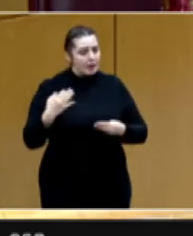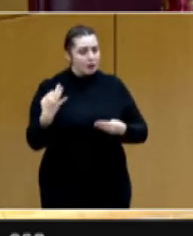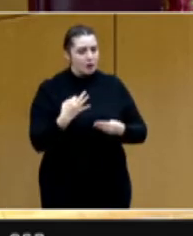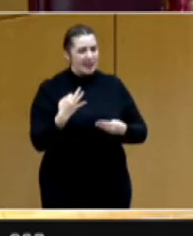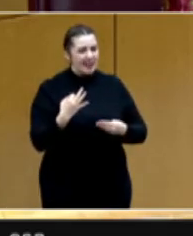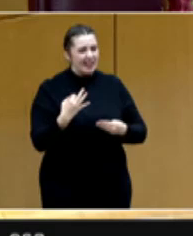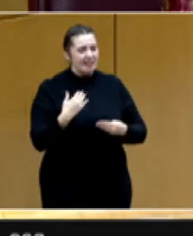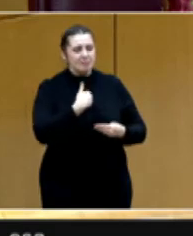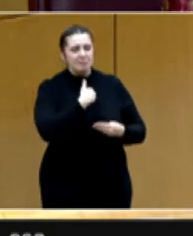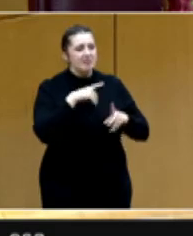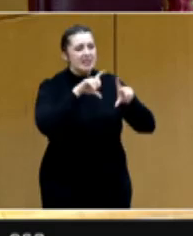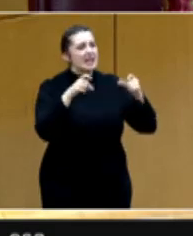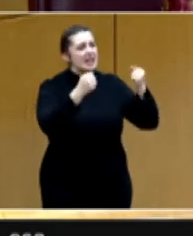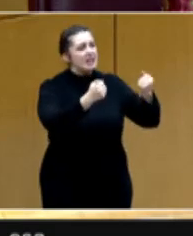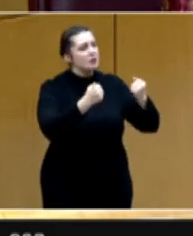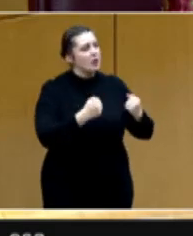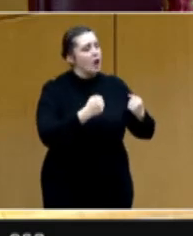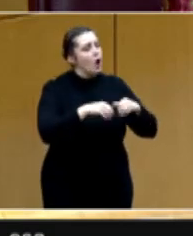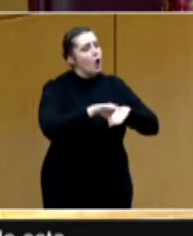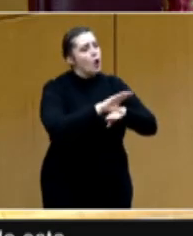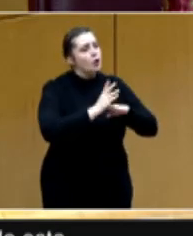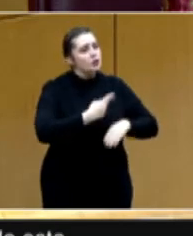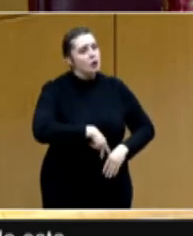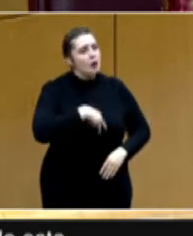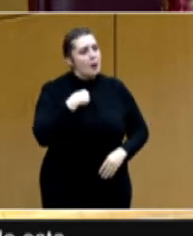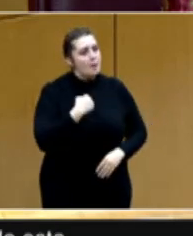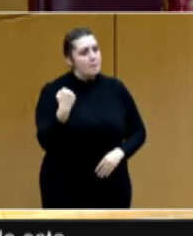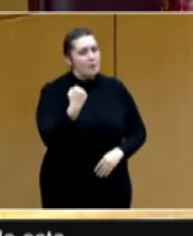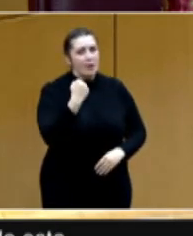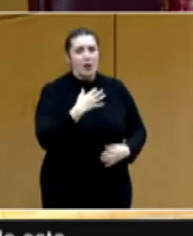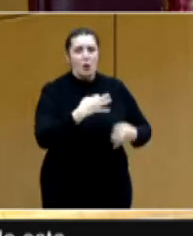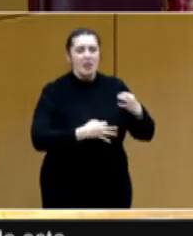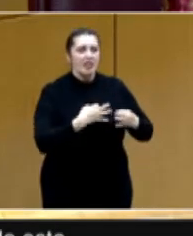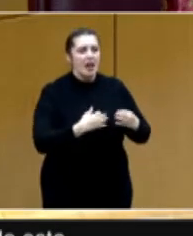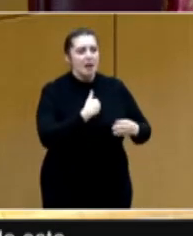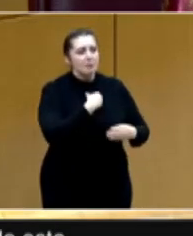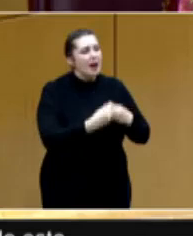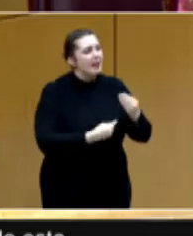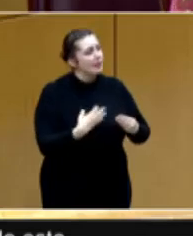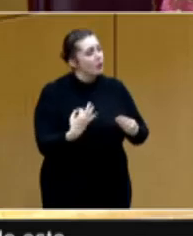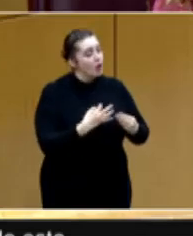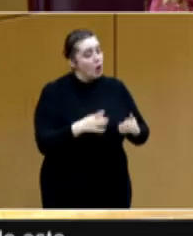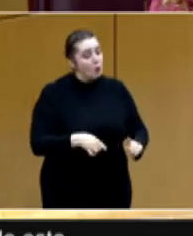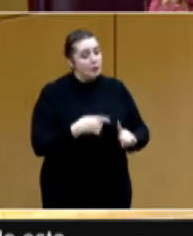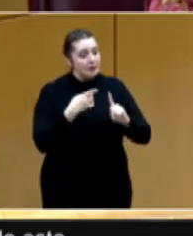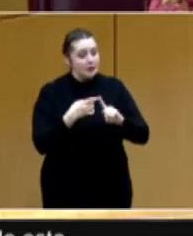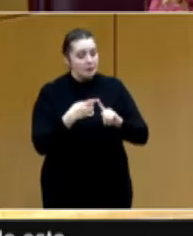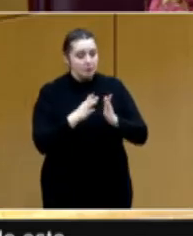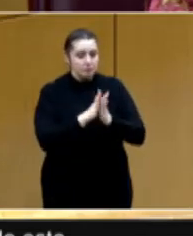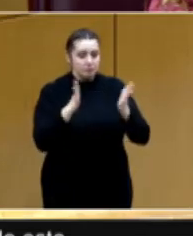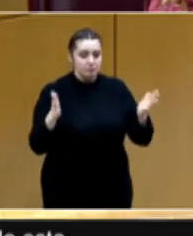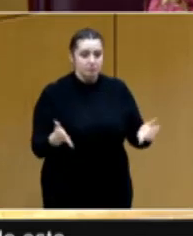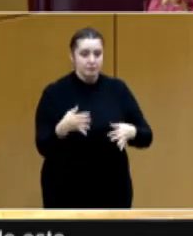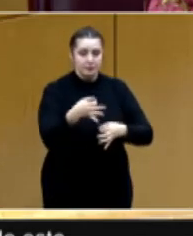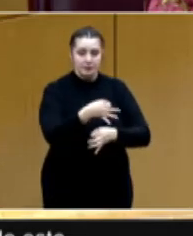institucionalmente digamos desde el consejo general del poder judicial para eh promover la